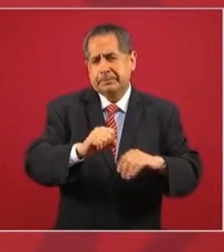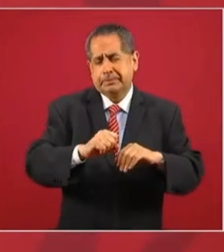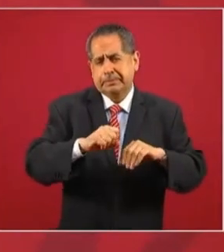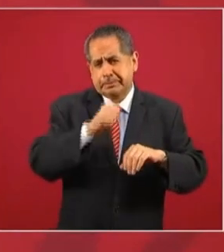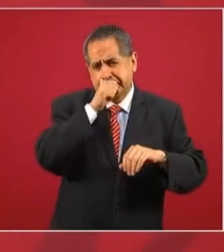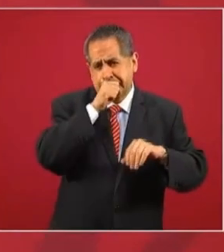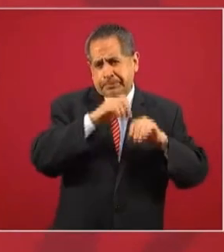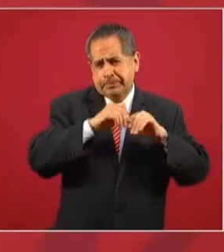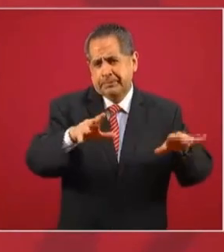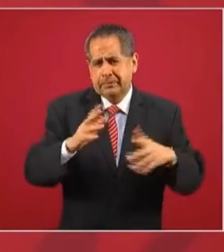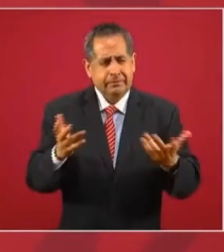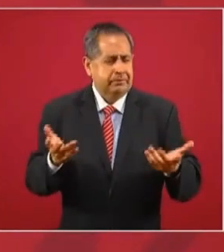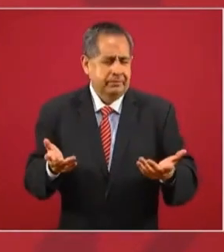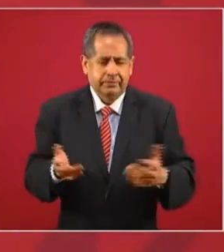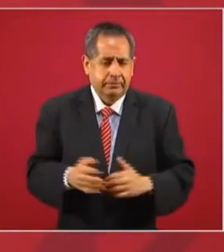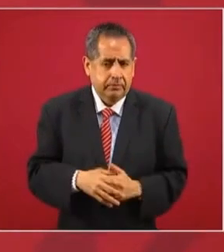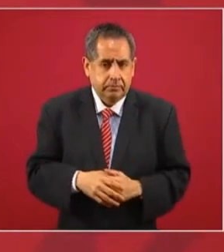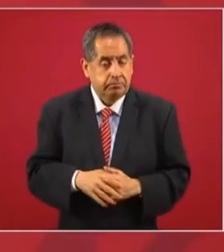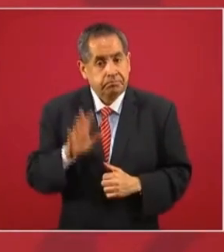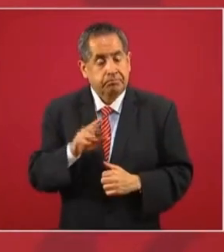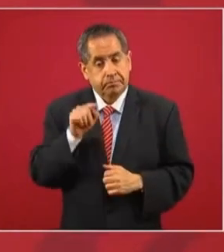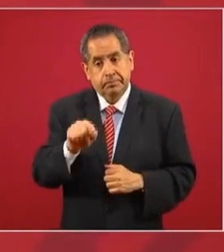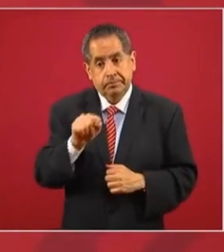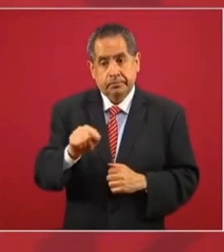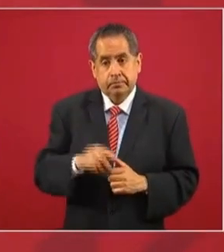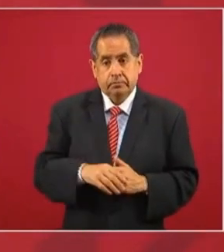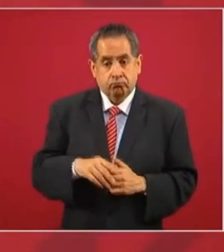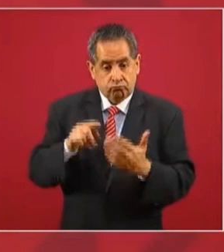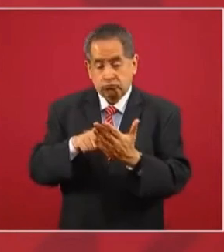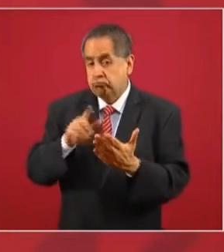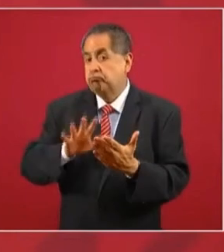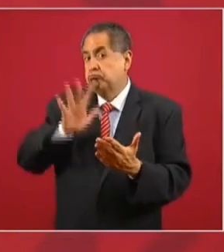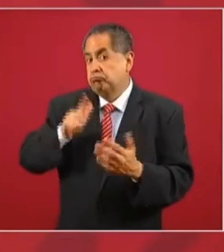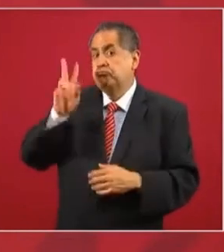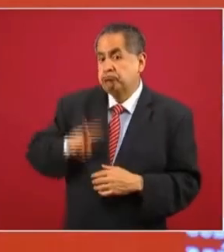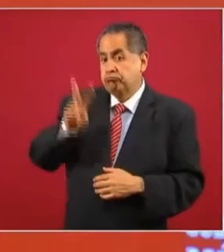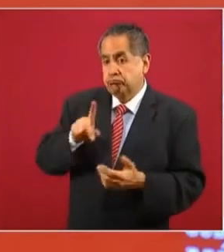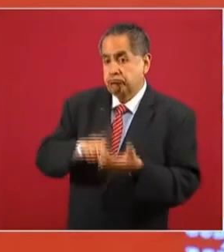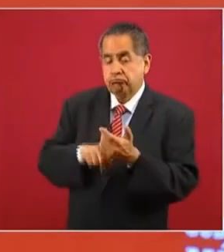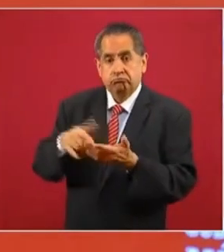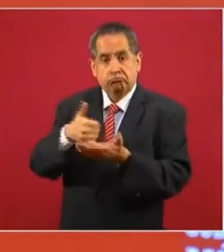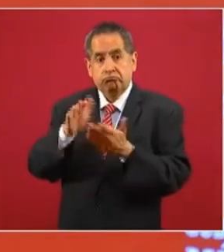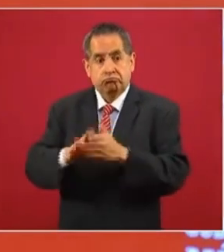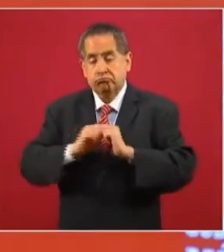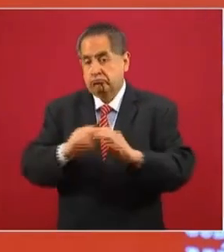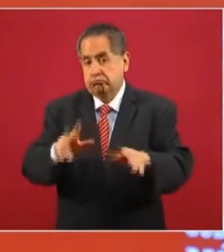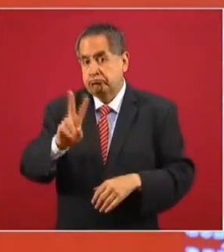y al parecer es real, es cierta.